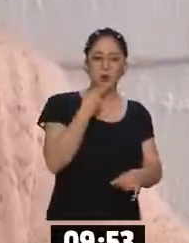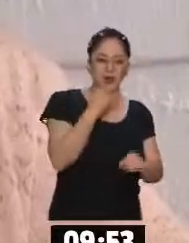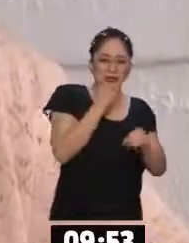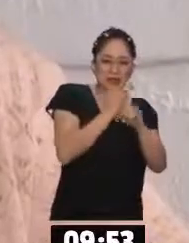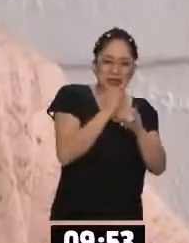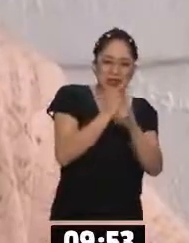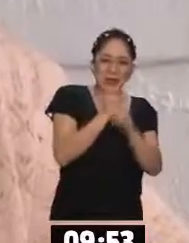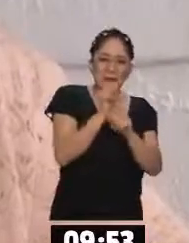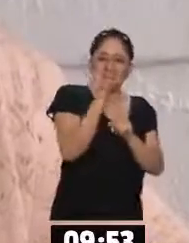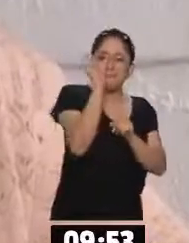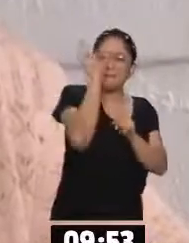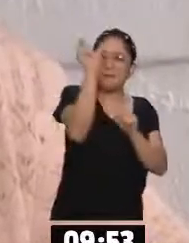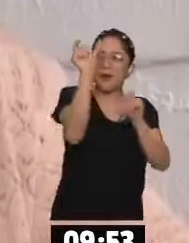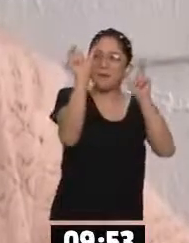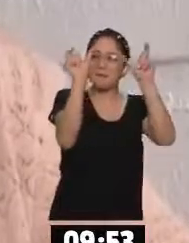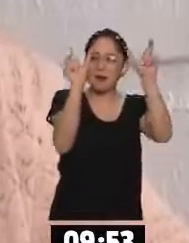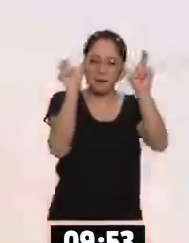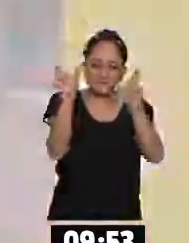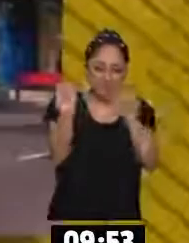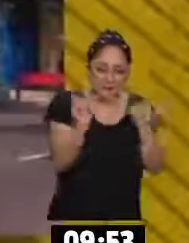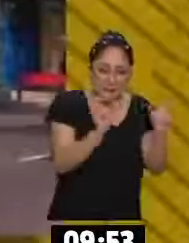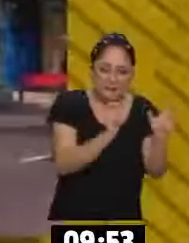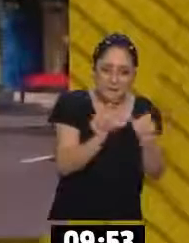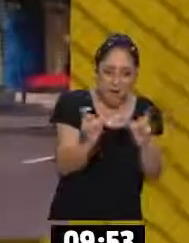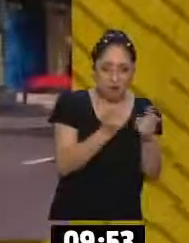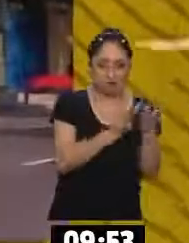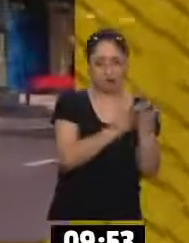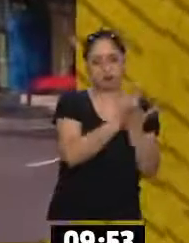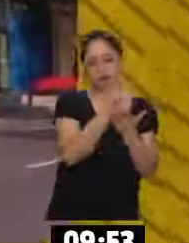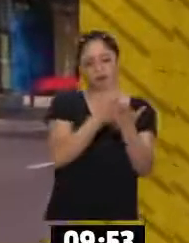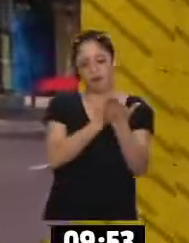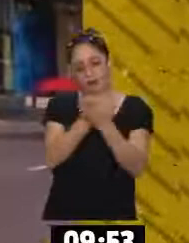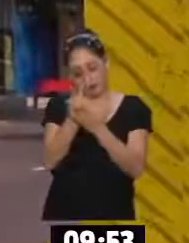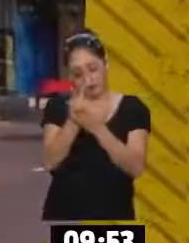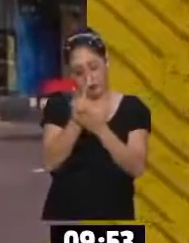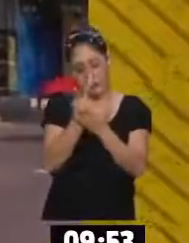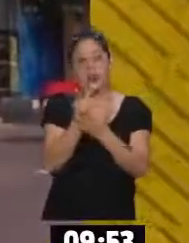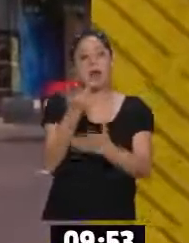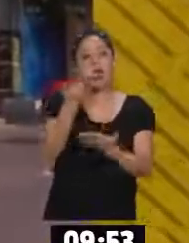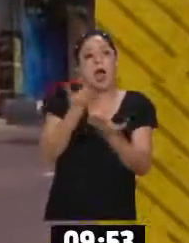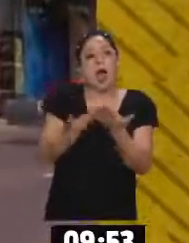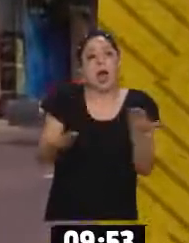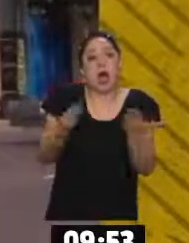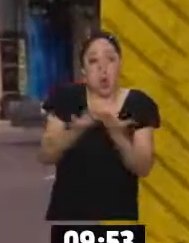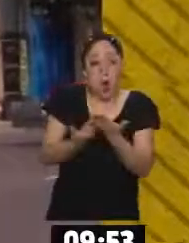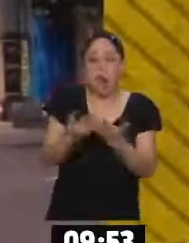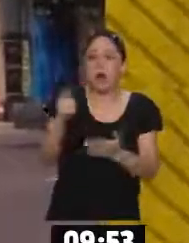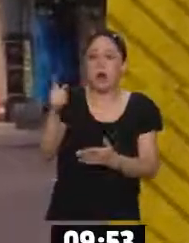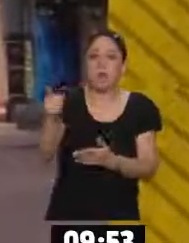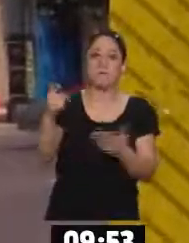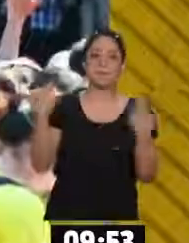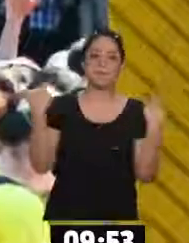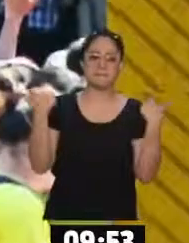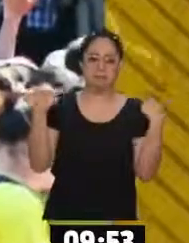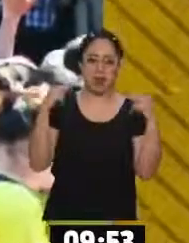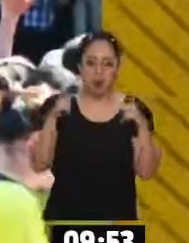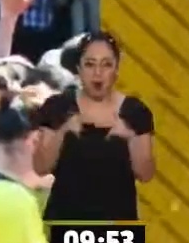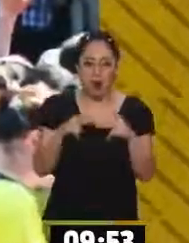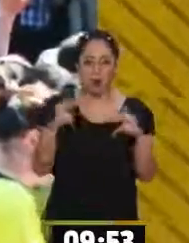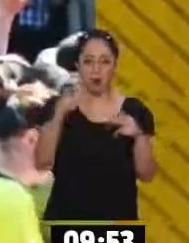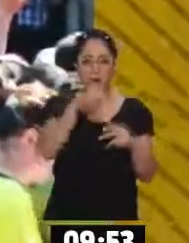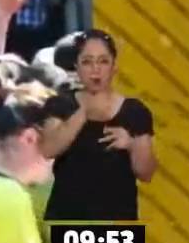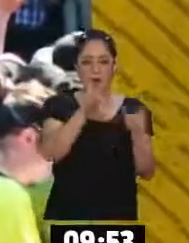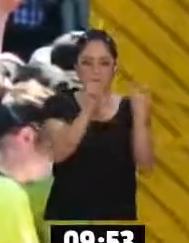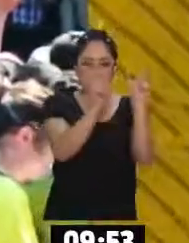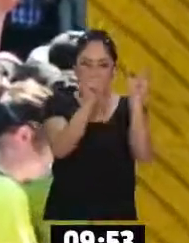un cuadritos. Y aquí se reunieron con sus sínodos, con sus profesores, y así hicieron su